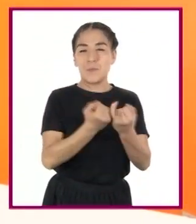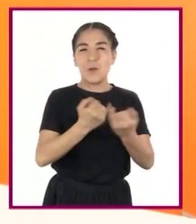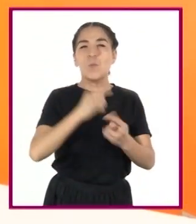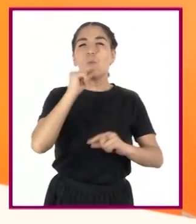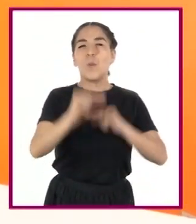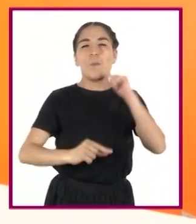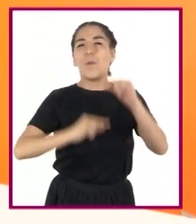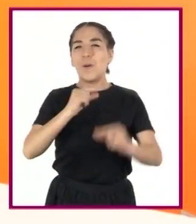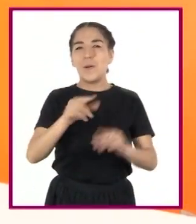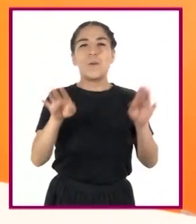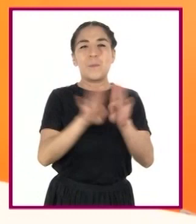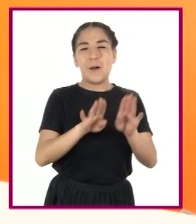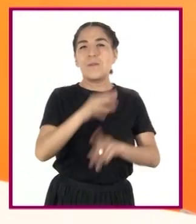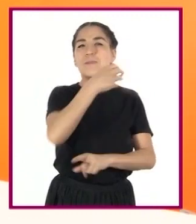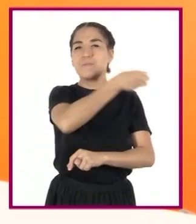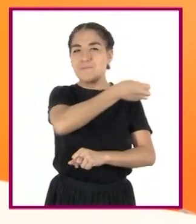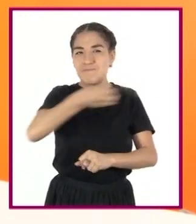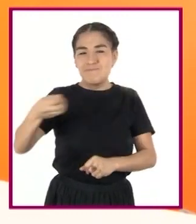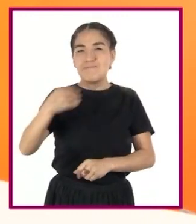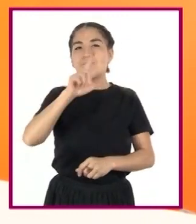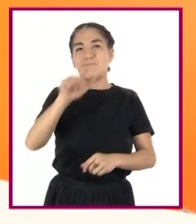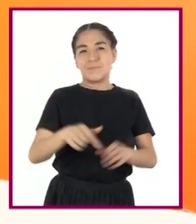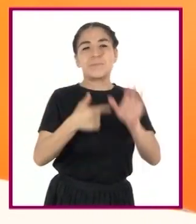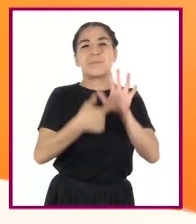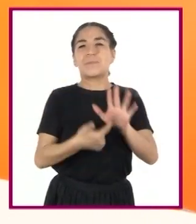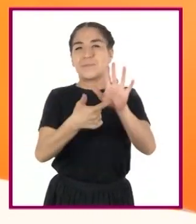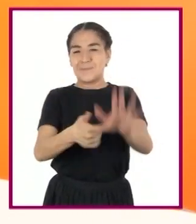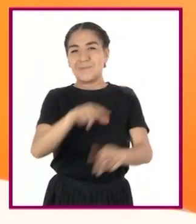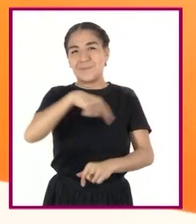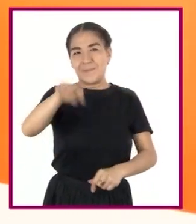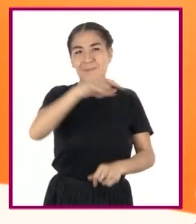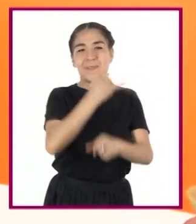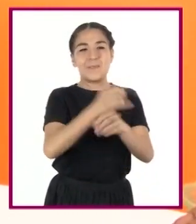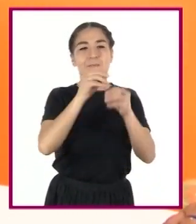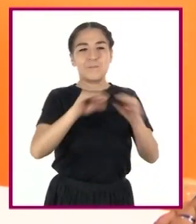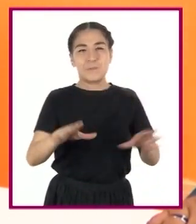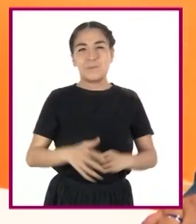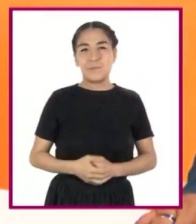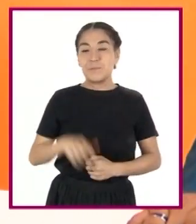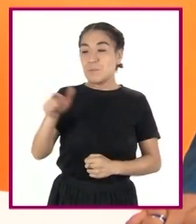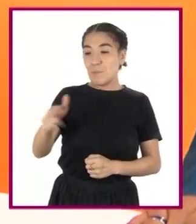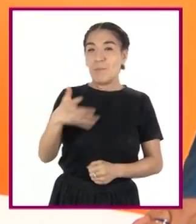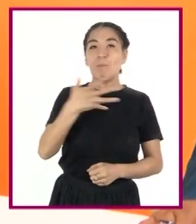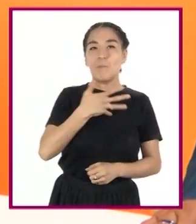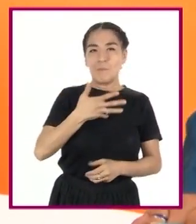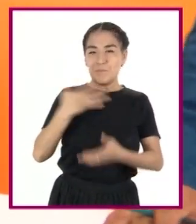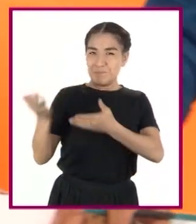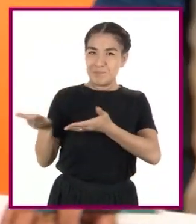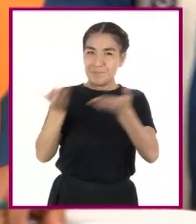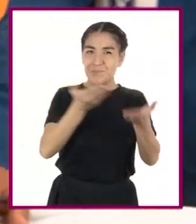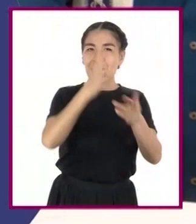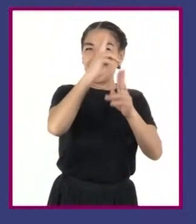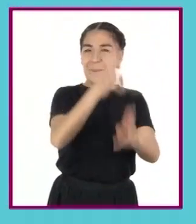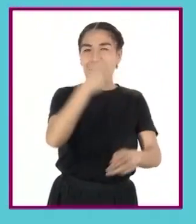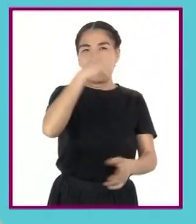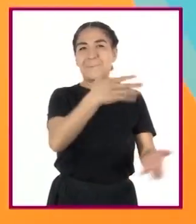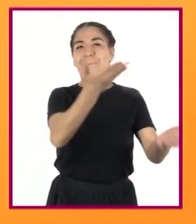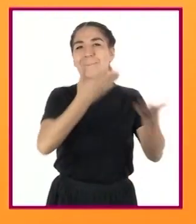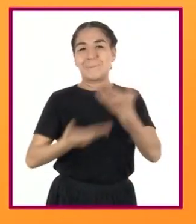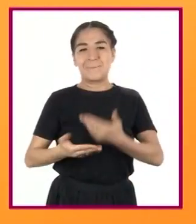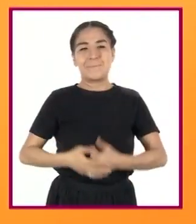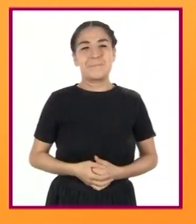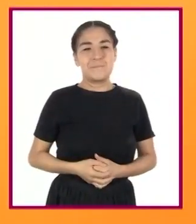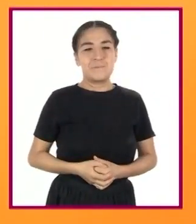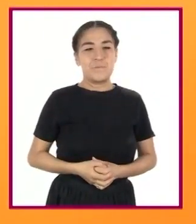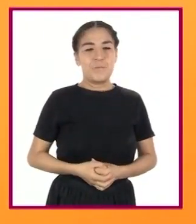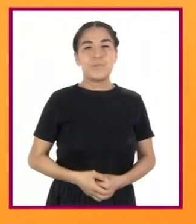paso iremos ordenando y compartiendo la información. Tienes el honor de dar inicio a esta sesión. ¿Cómo